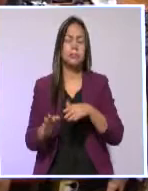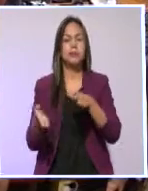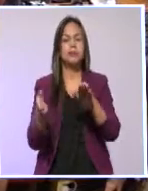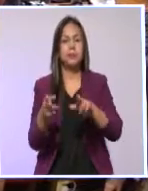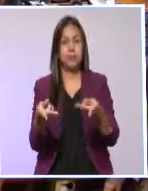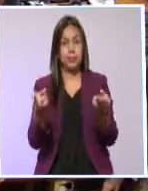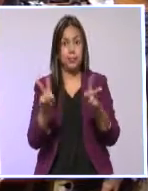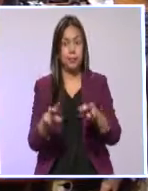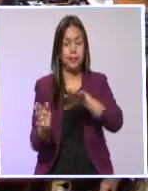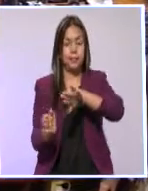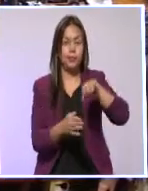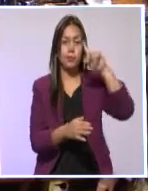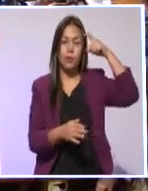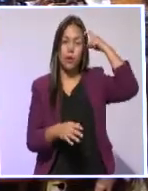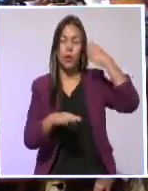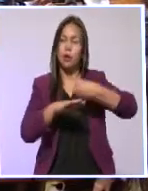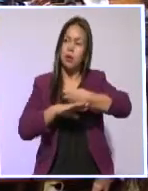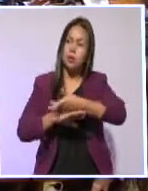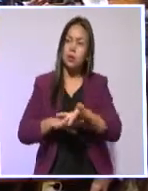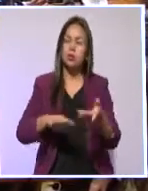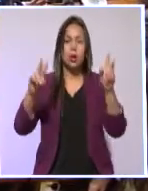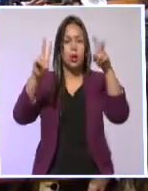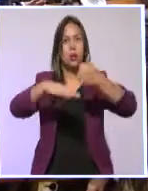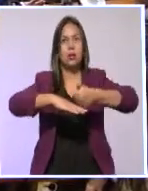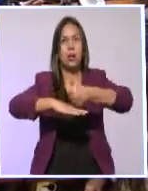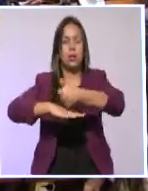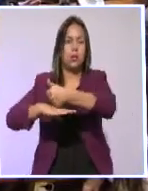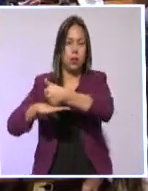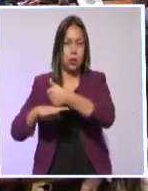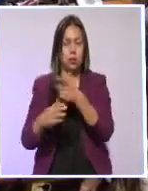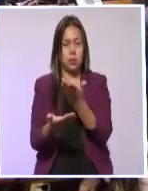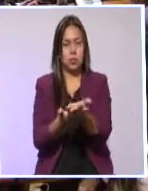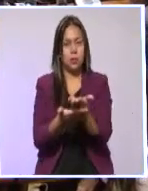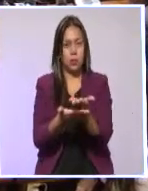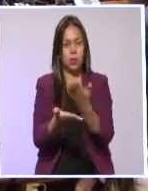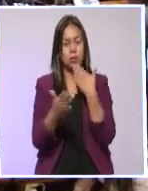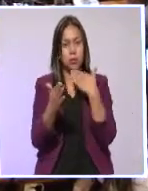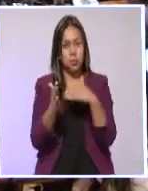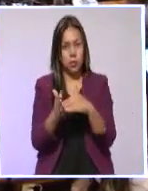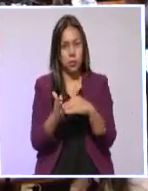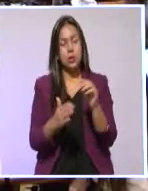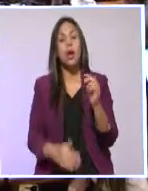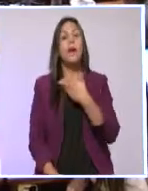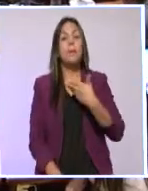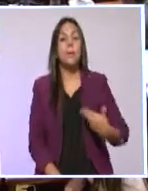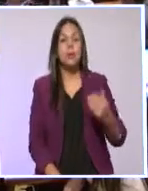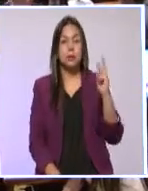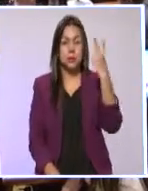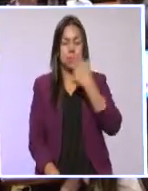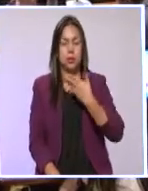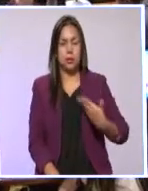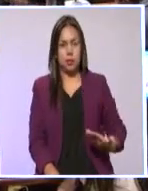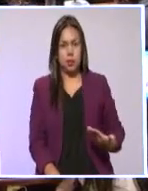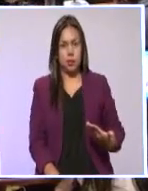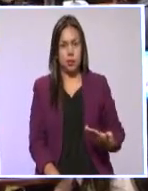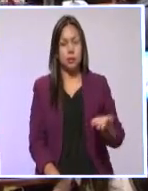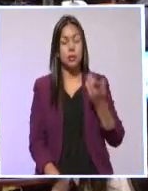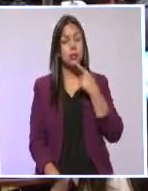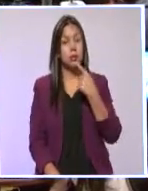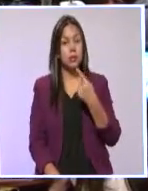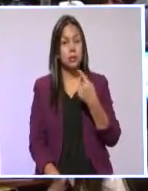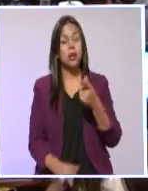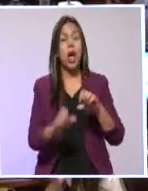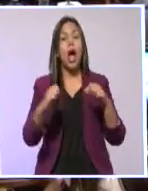tiene que ver con la destitución de autoridades. El proyecto propone que en el caso del presidente y vicepresidente de la República, así como